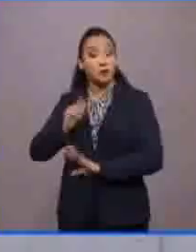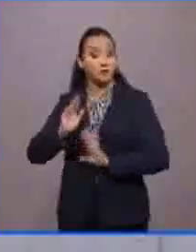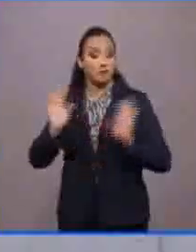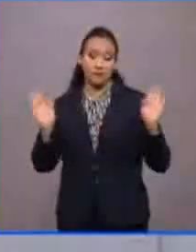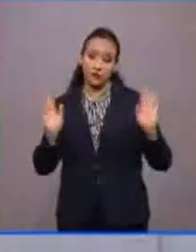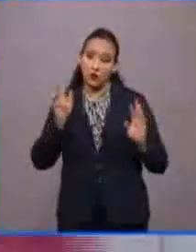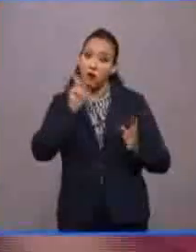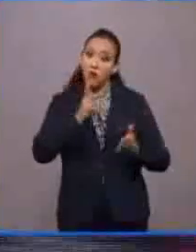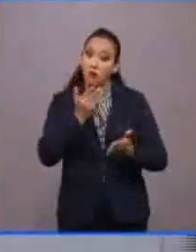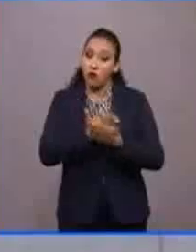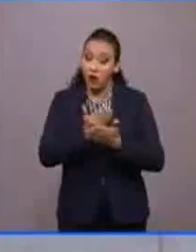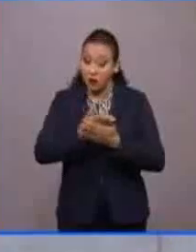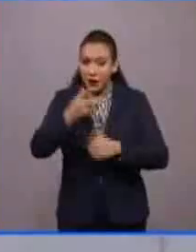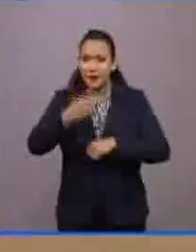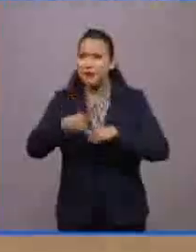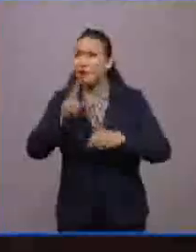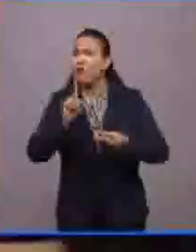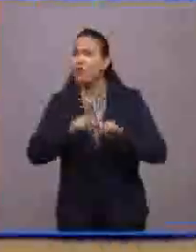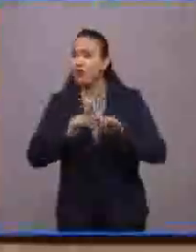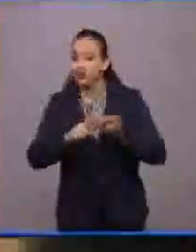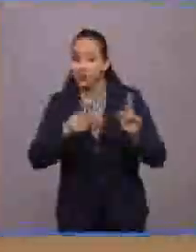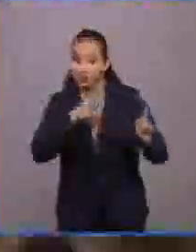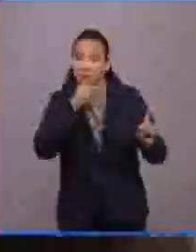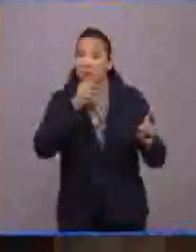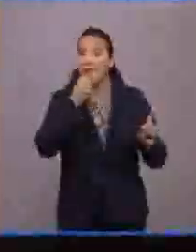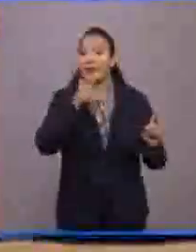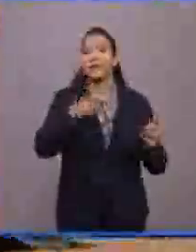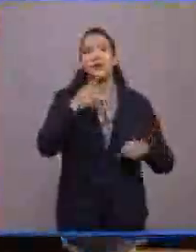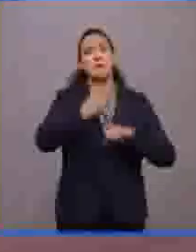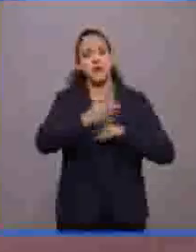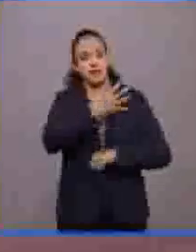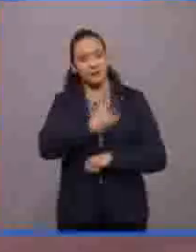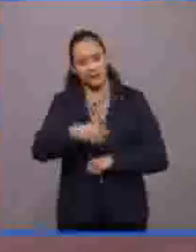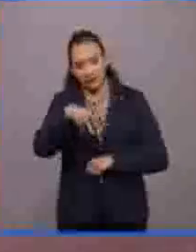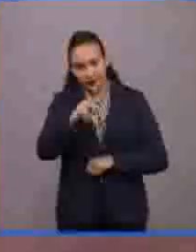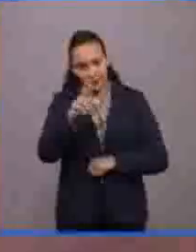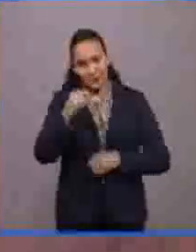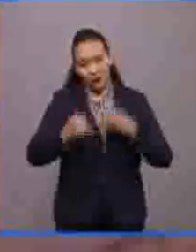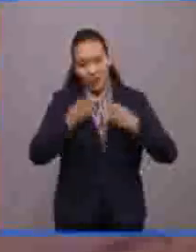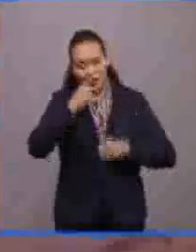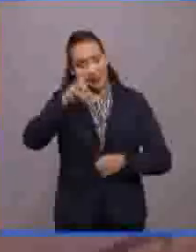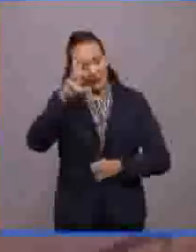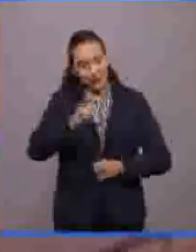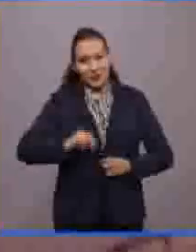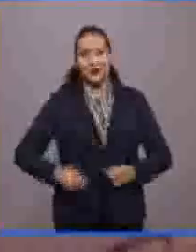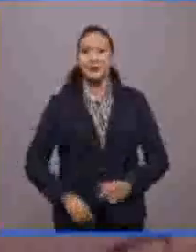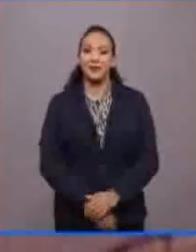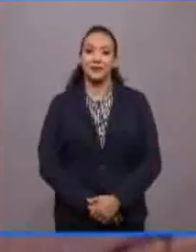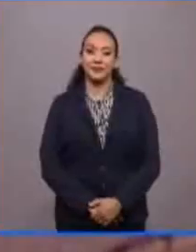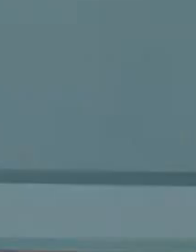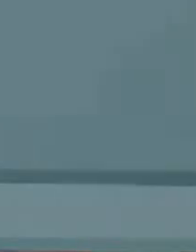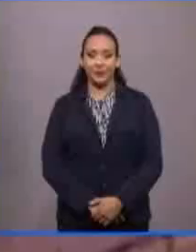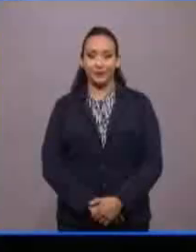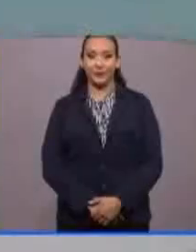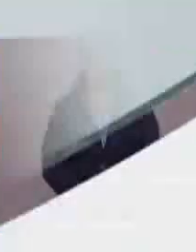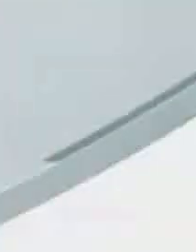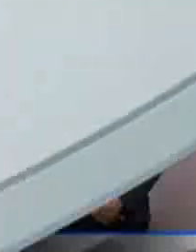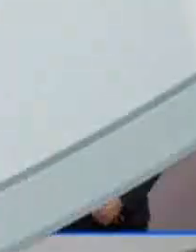sin pruebas de supuestos riesgos o daños derivados de ello. Para el canal del Poder Judicial de la Federación, Jesús Daza.